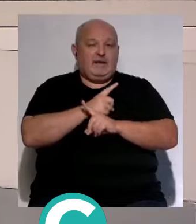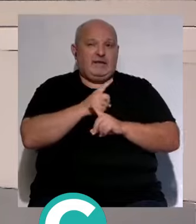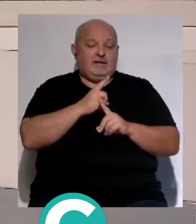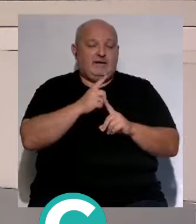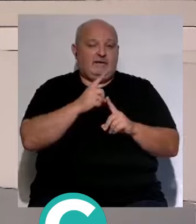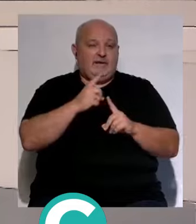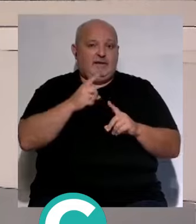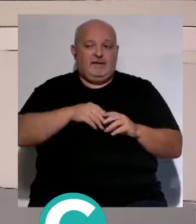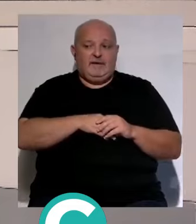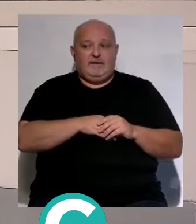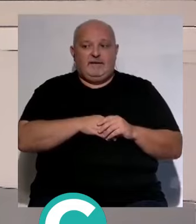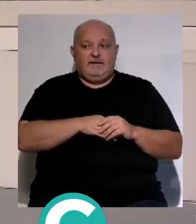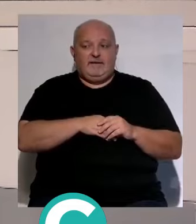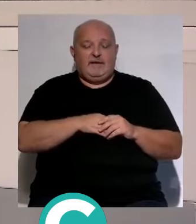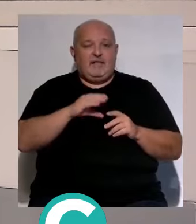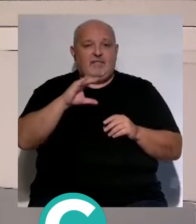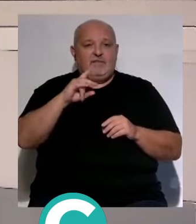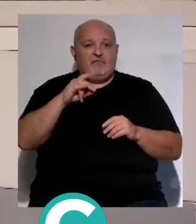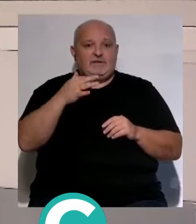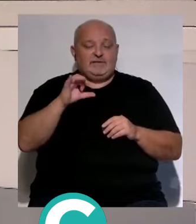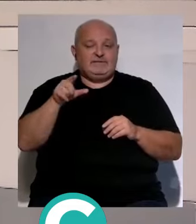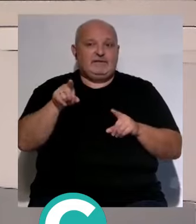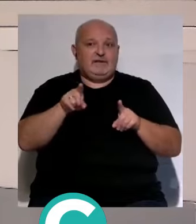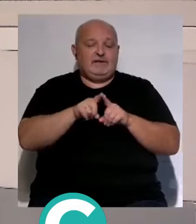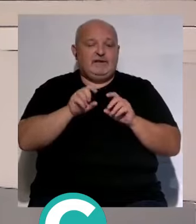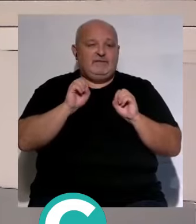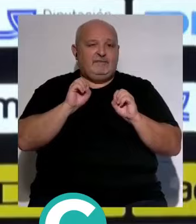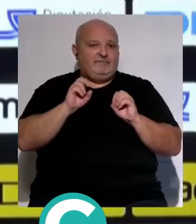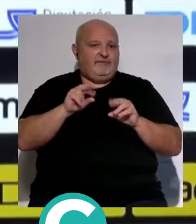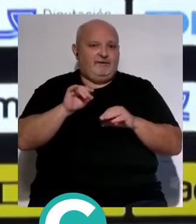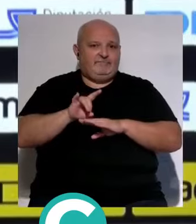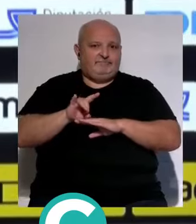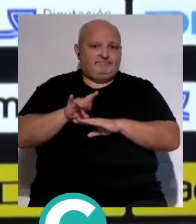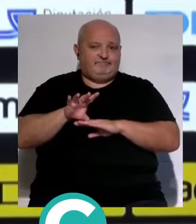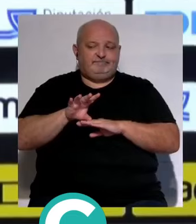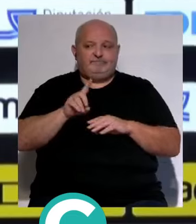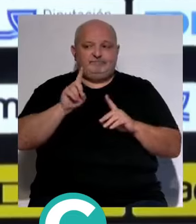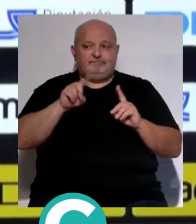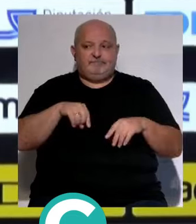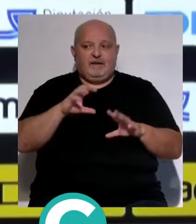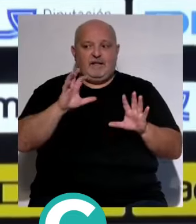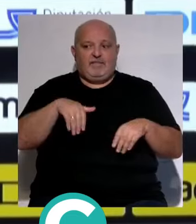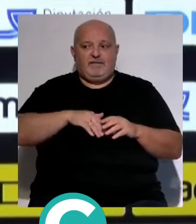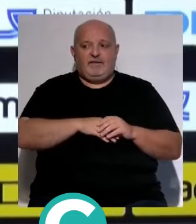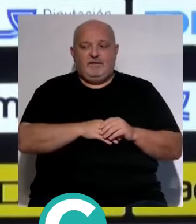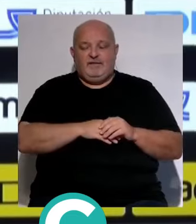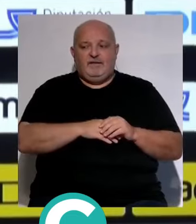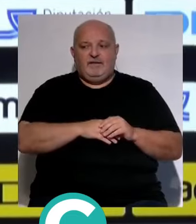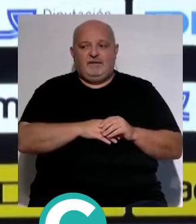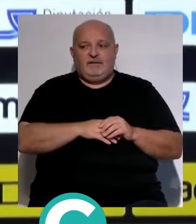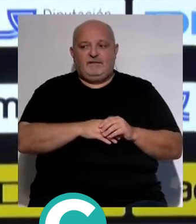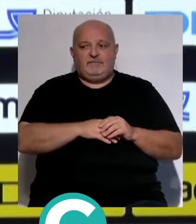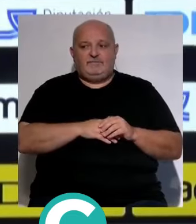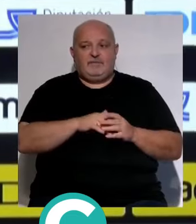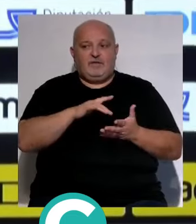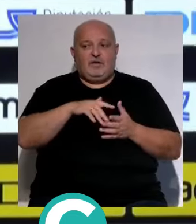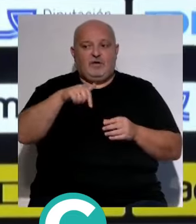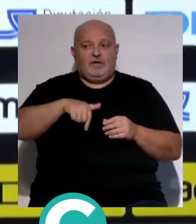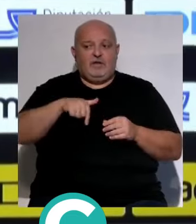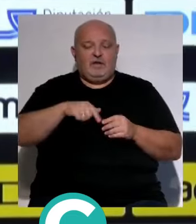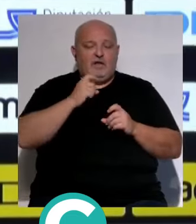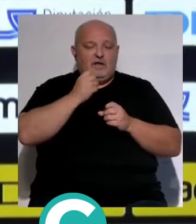de Pergamino. Se trata de Alberto Cifuentes, que abandona la disciplina del Cádiz. En el día de hoy